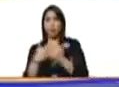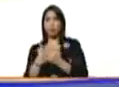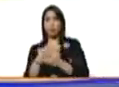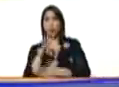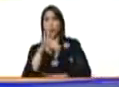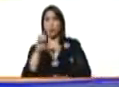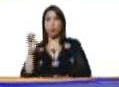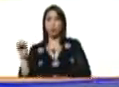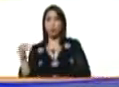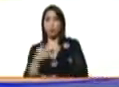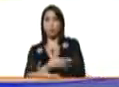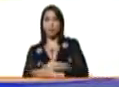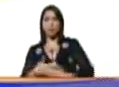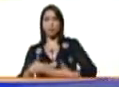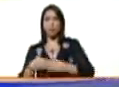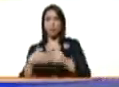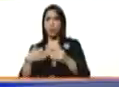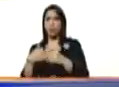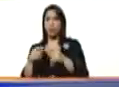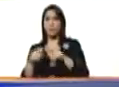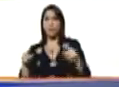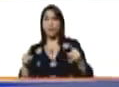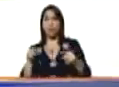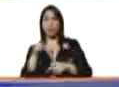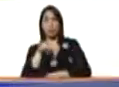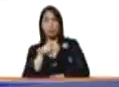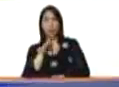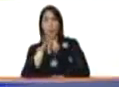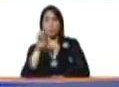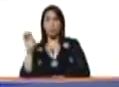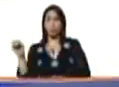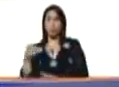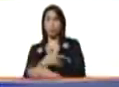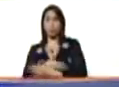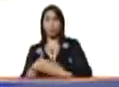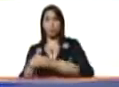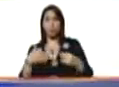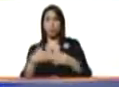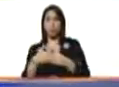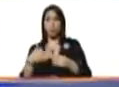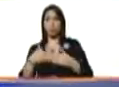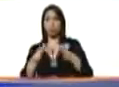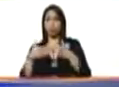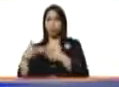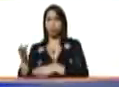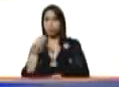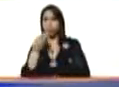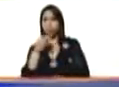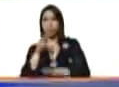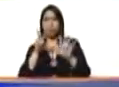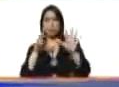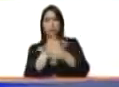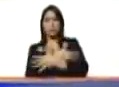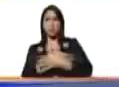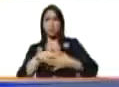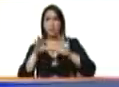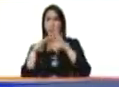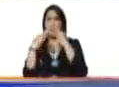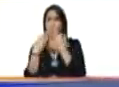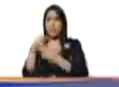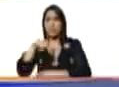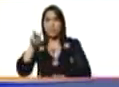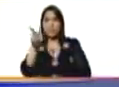de dólares. Pero con esos 400 millones le garantizamos el alimento a 7 millones de familias.